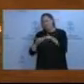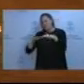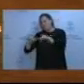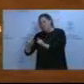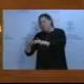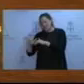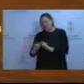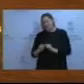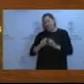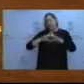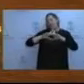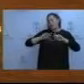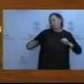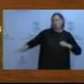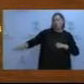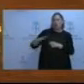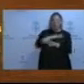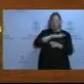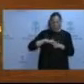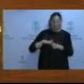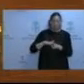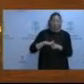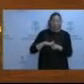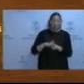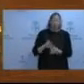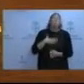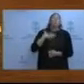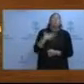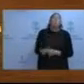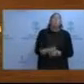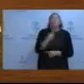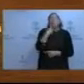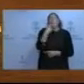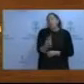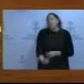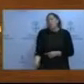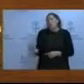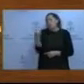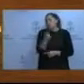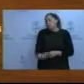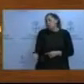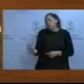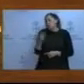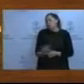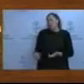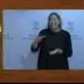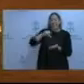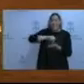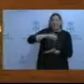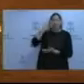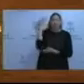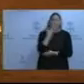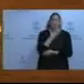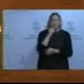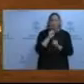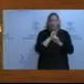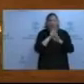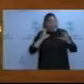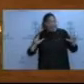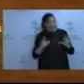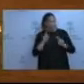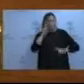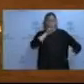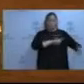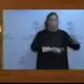de la geografía asturiana. Podríamos citar un sinfín de centros escolares con graves problemas de todos los